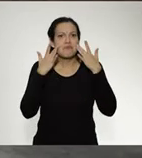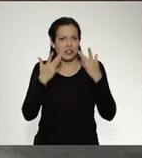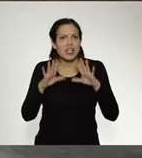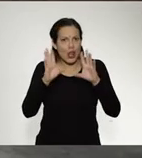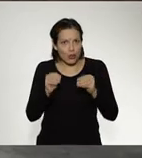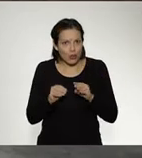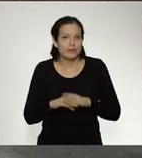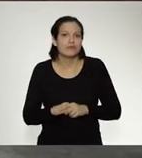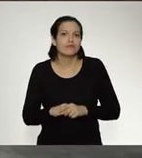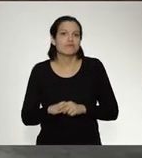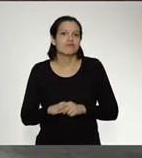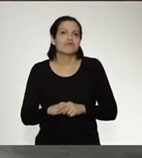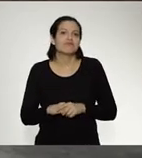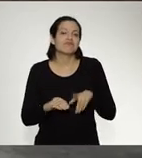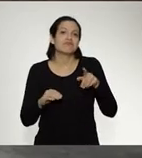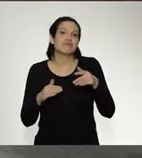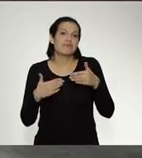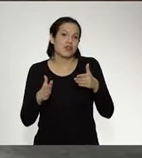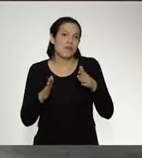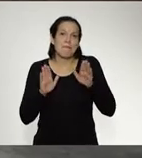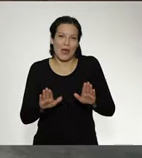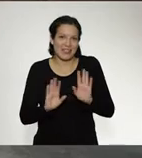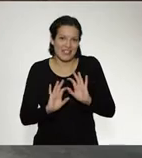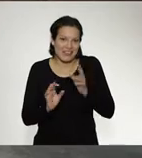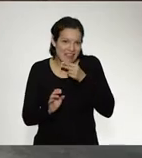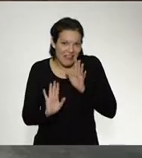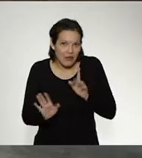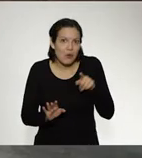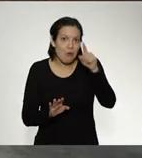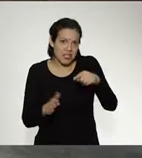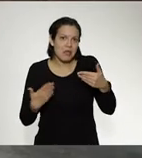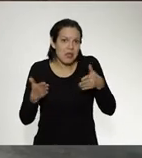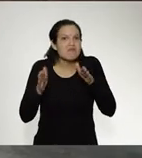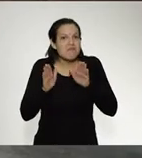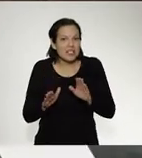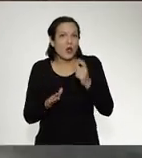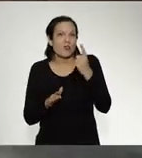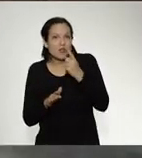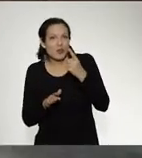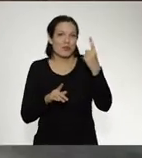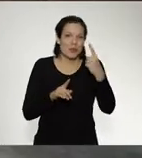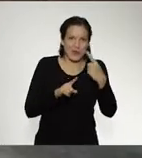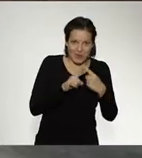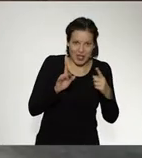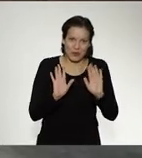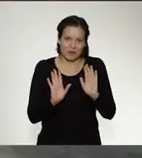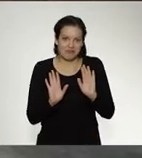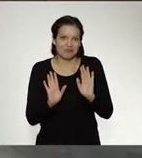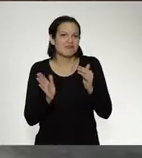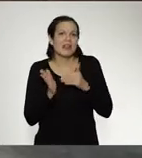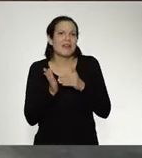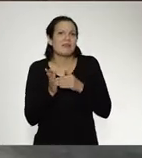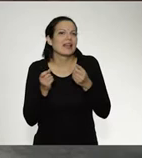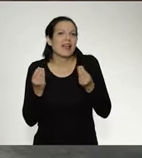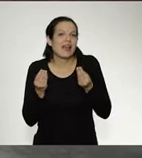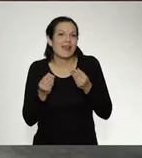¿sí? Sin pausa los voy a mostrar, pero después cada uno le da la pausa que necesite. Minuto, minuto y medio, eso no importa, es